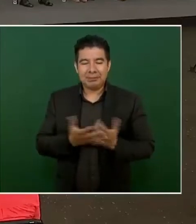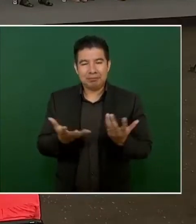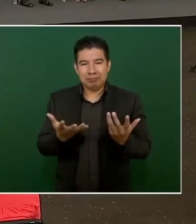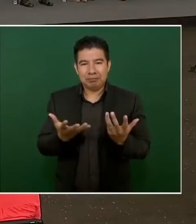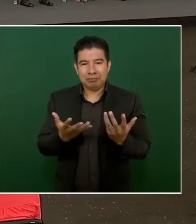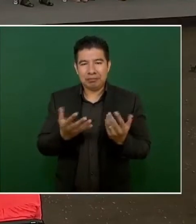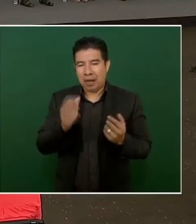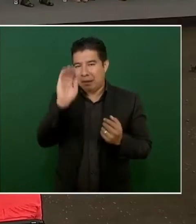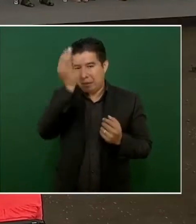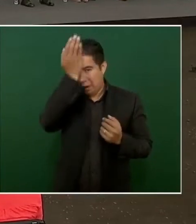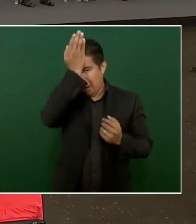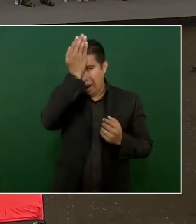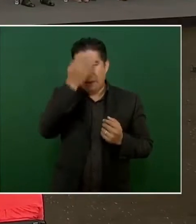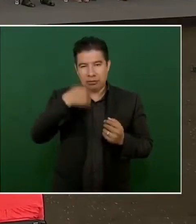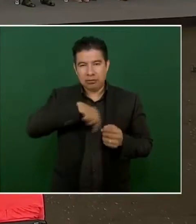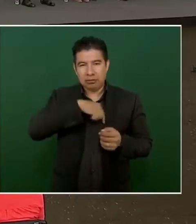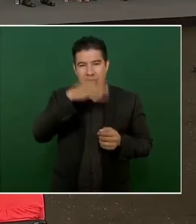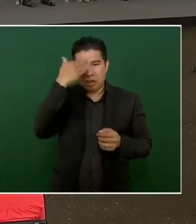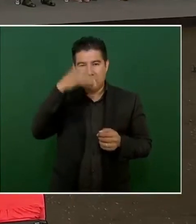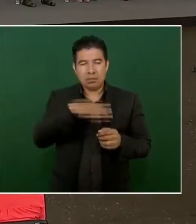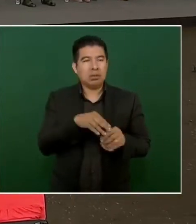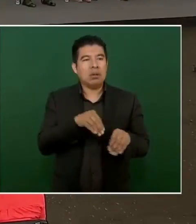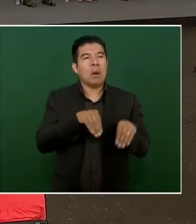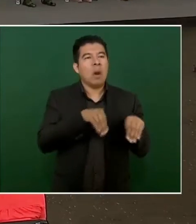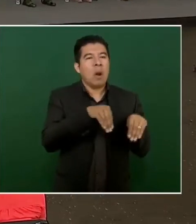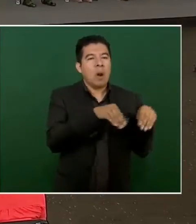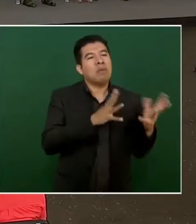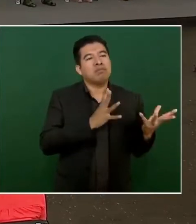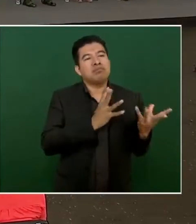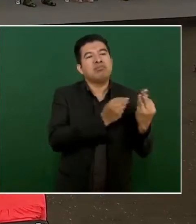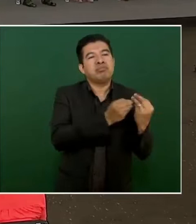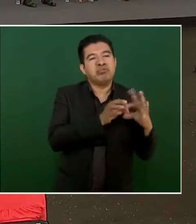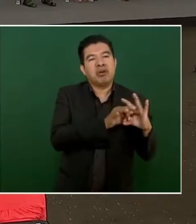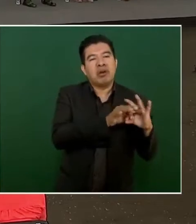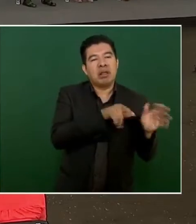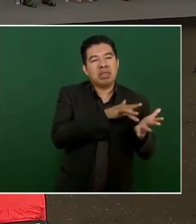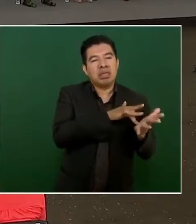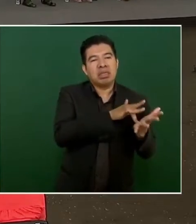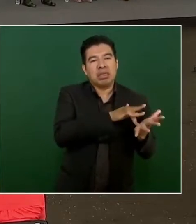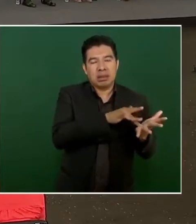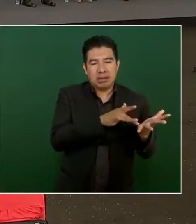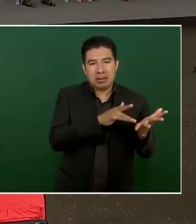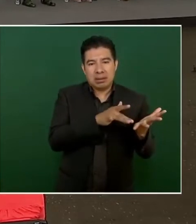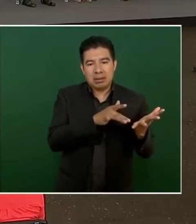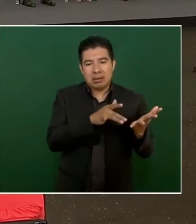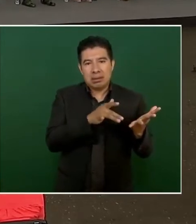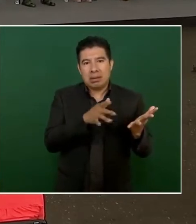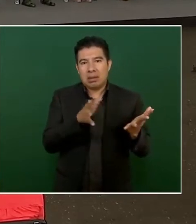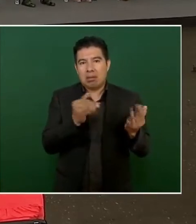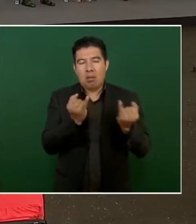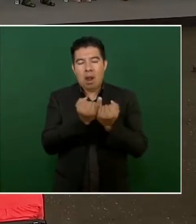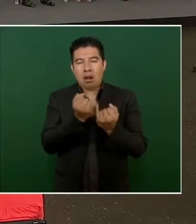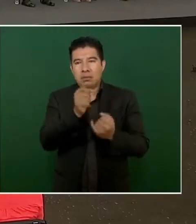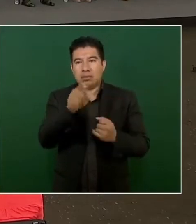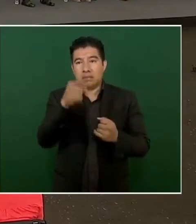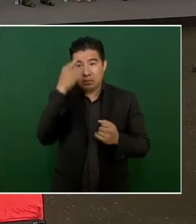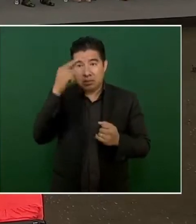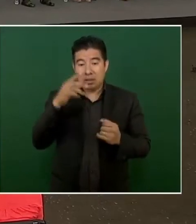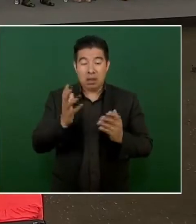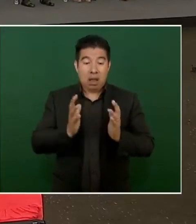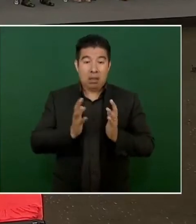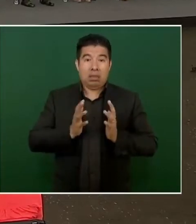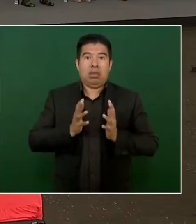lamentable que se sumen como borregos a la estrategia